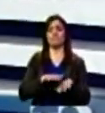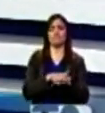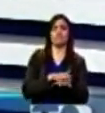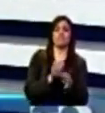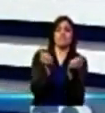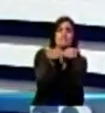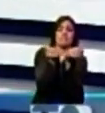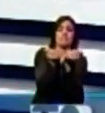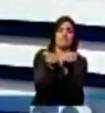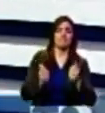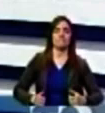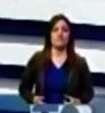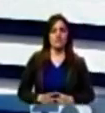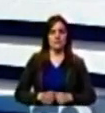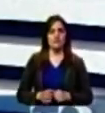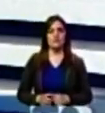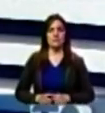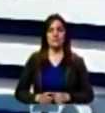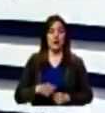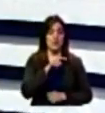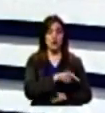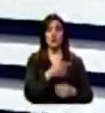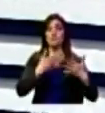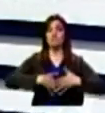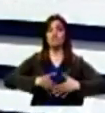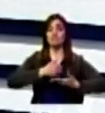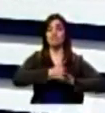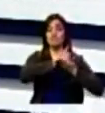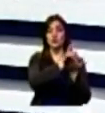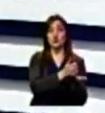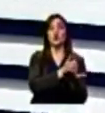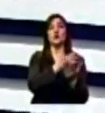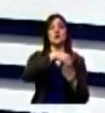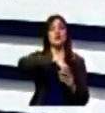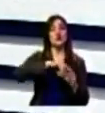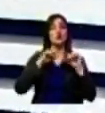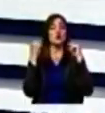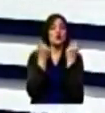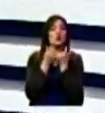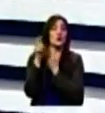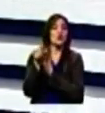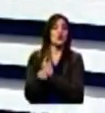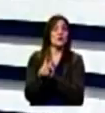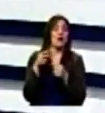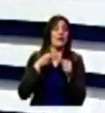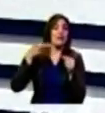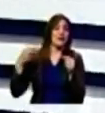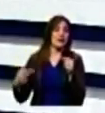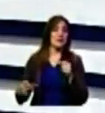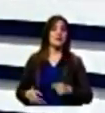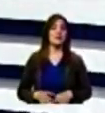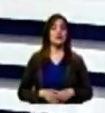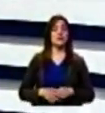en la zona y que el cabildo brindará ayuda a las personas de la tercera edad que están dentro del grupo que deberán abandonar sus